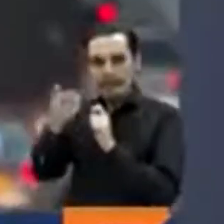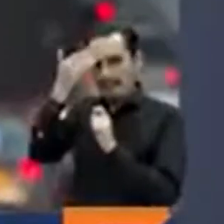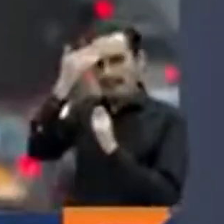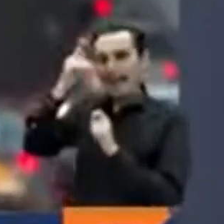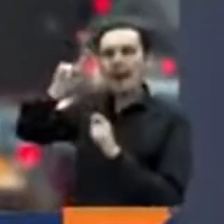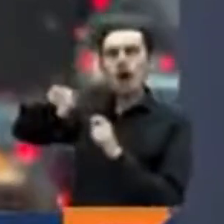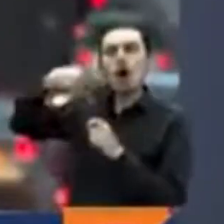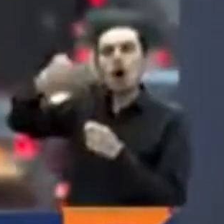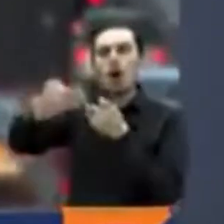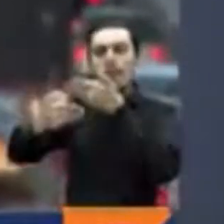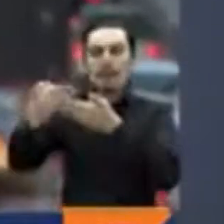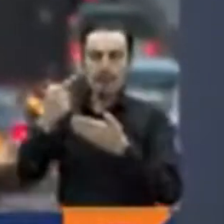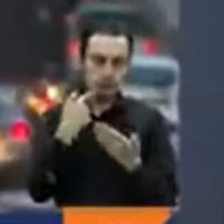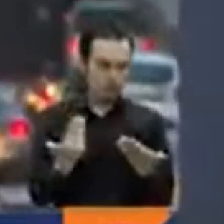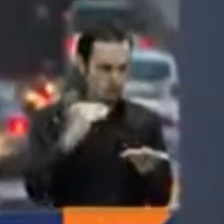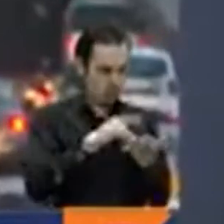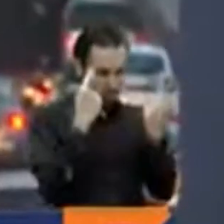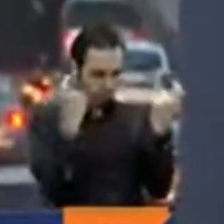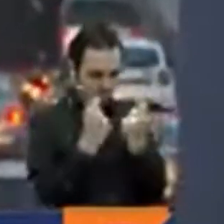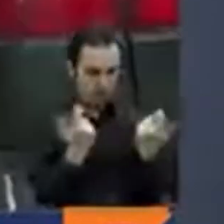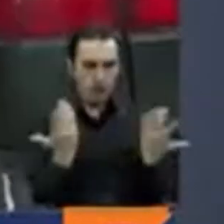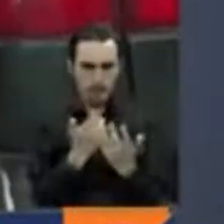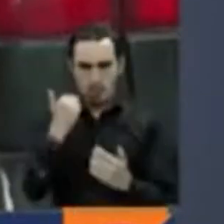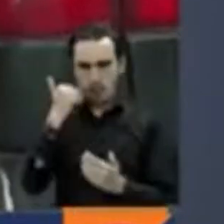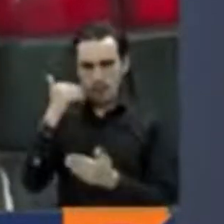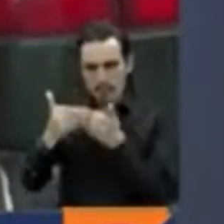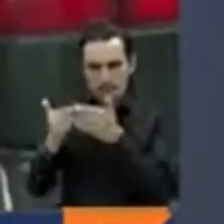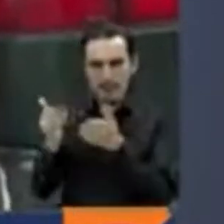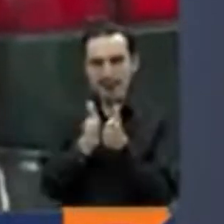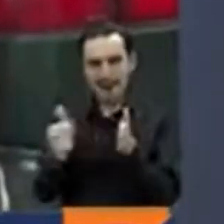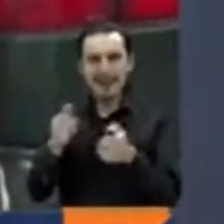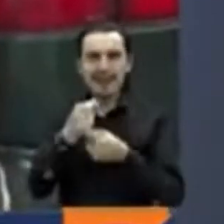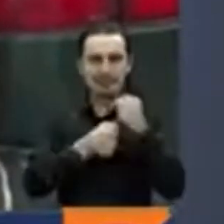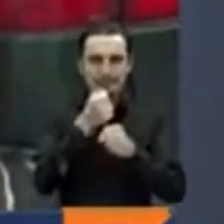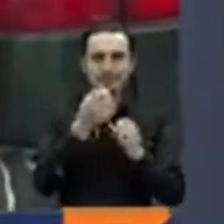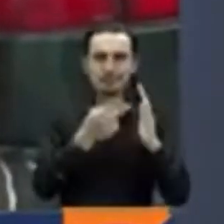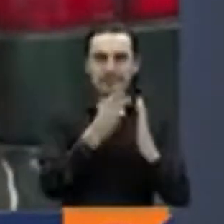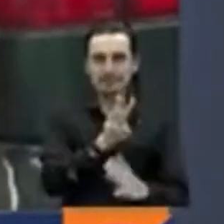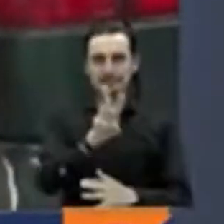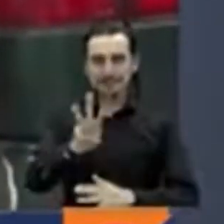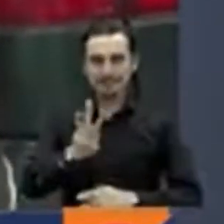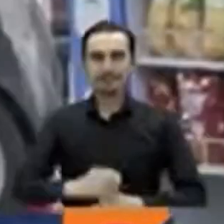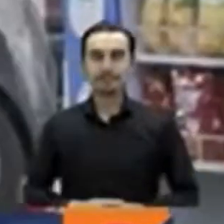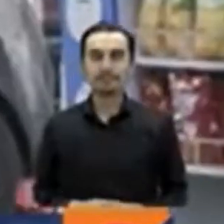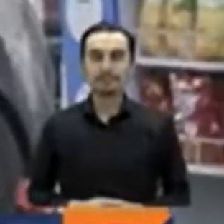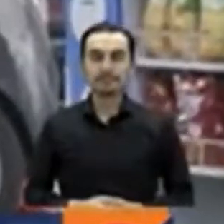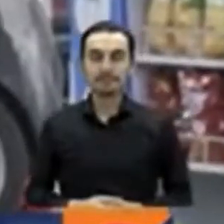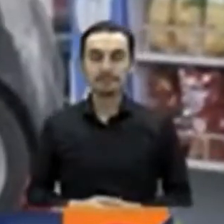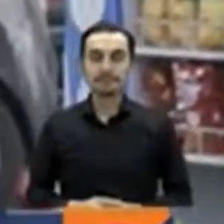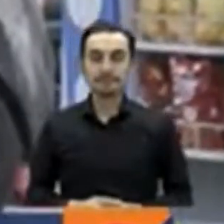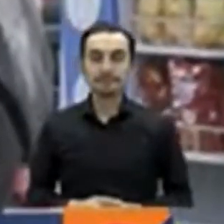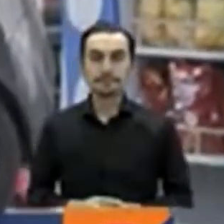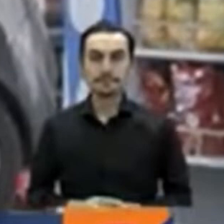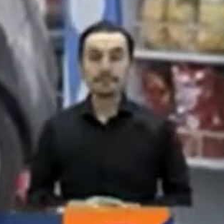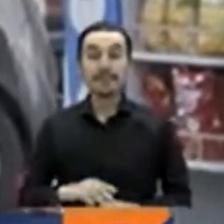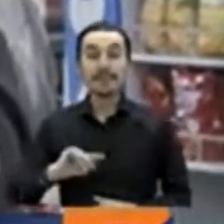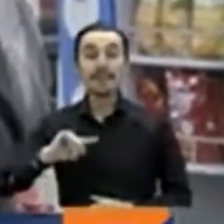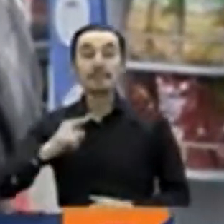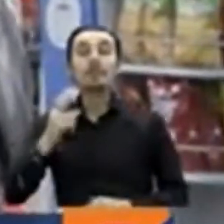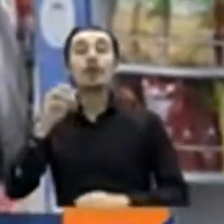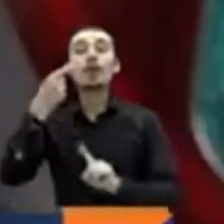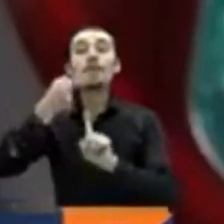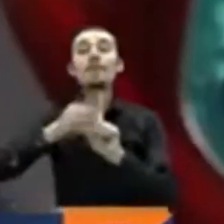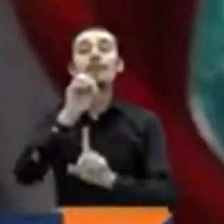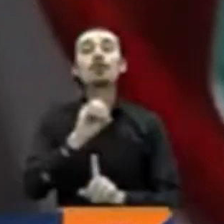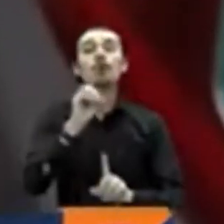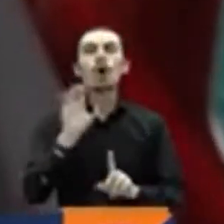para la estipulación del precio del ACPM a partir de 2023. Desde el 1 de octubre en todas las